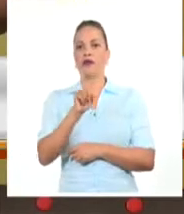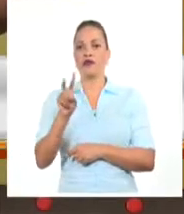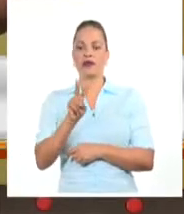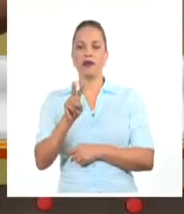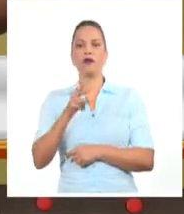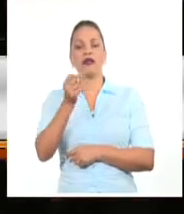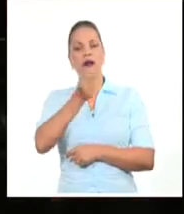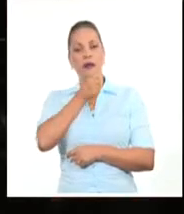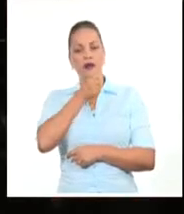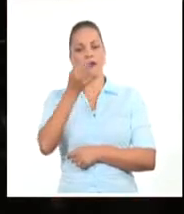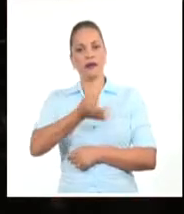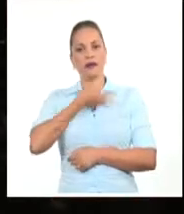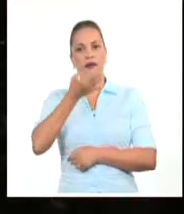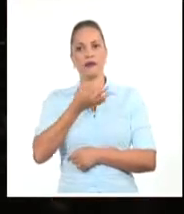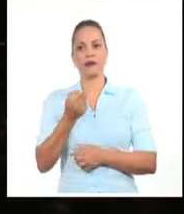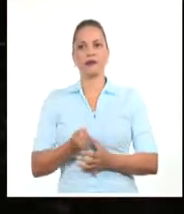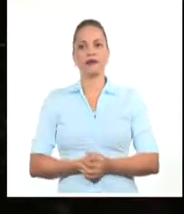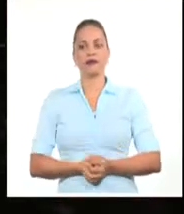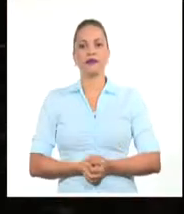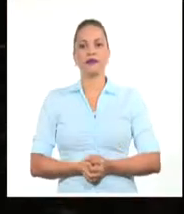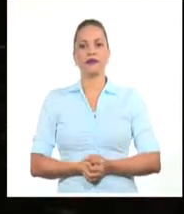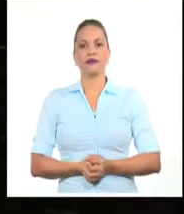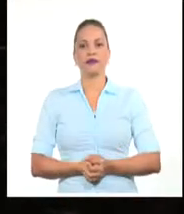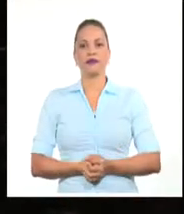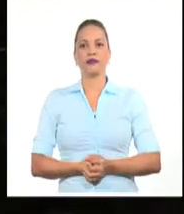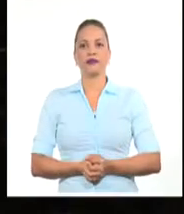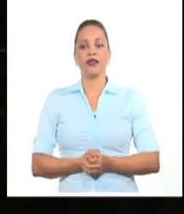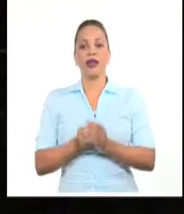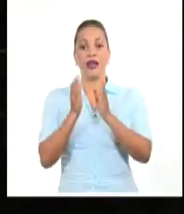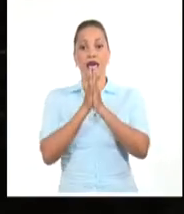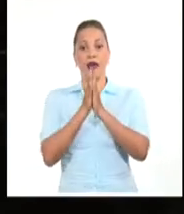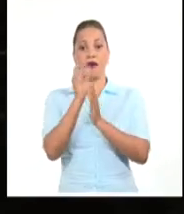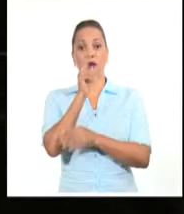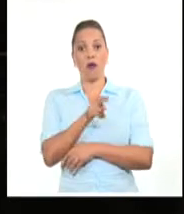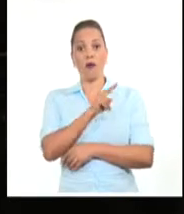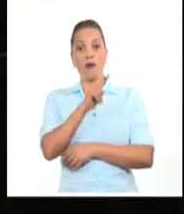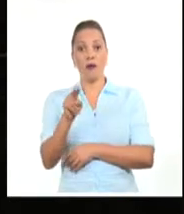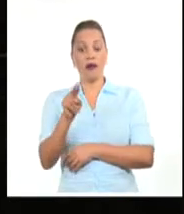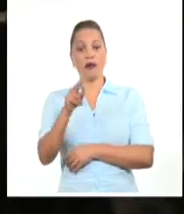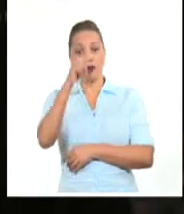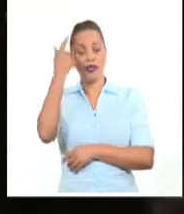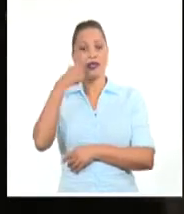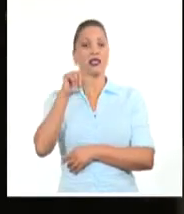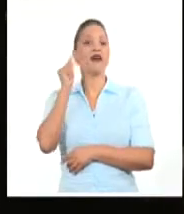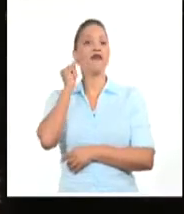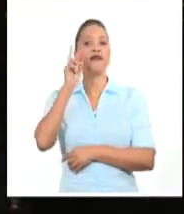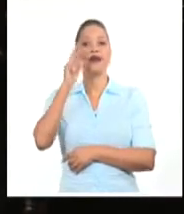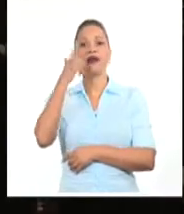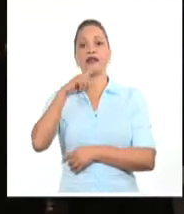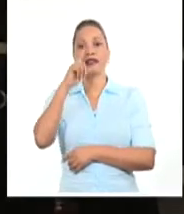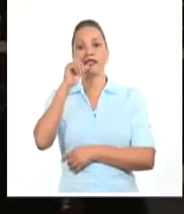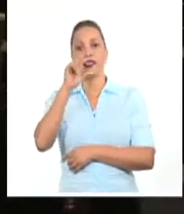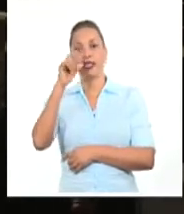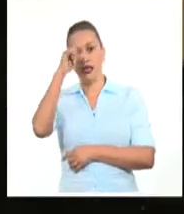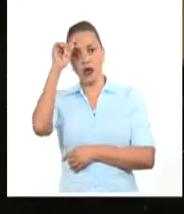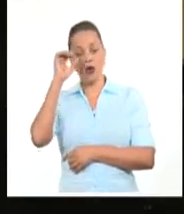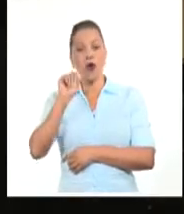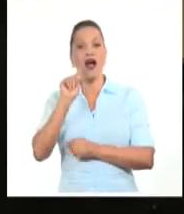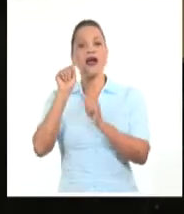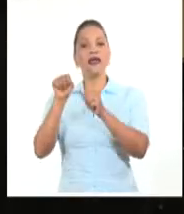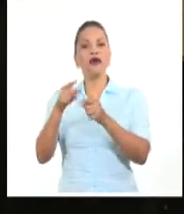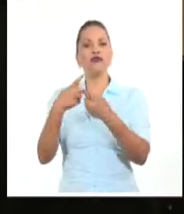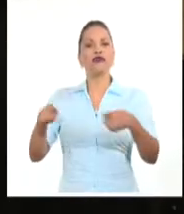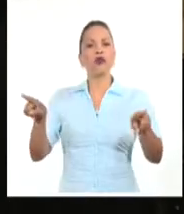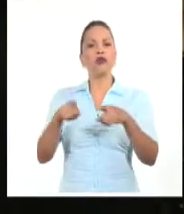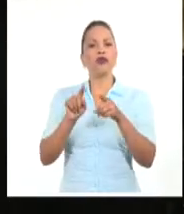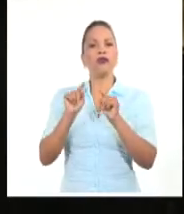los detalles. La Basílica Menor del Convento de San Francisco de Asís acogió este 18 de mayo un concierto en el que unieron